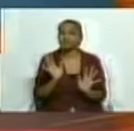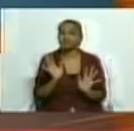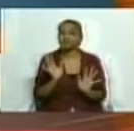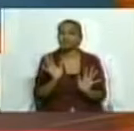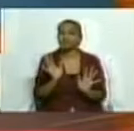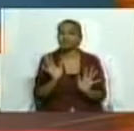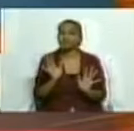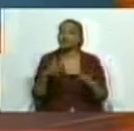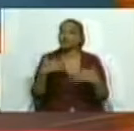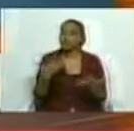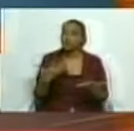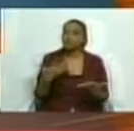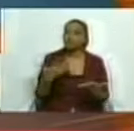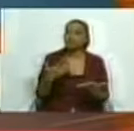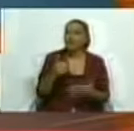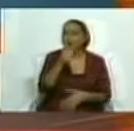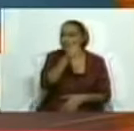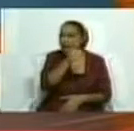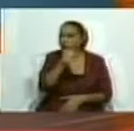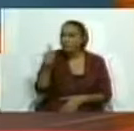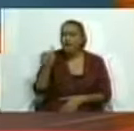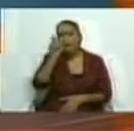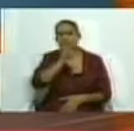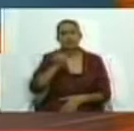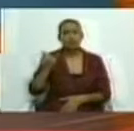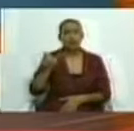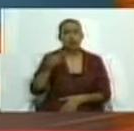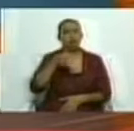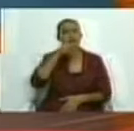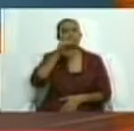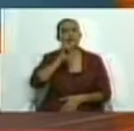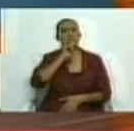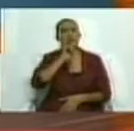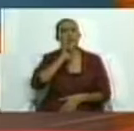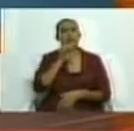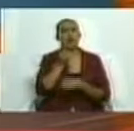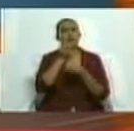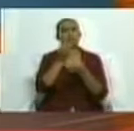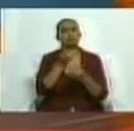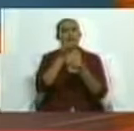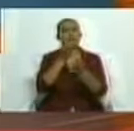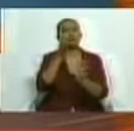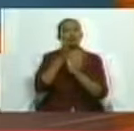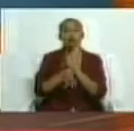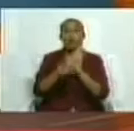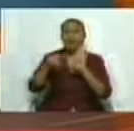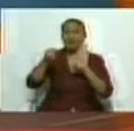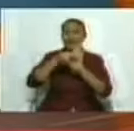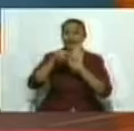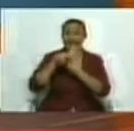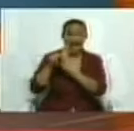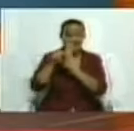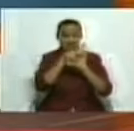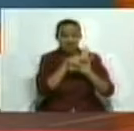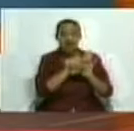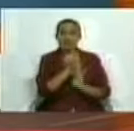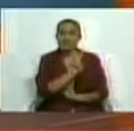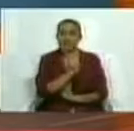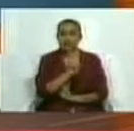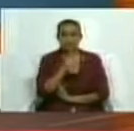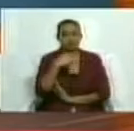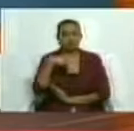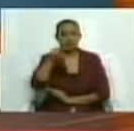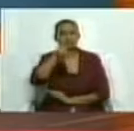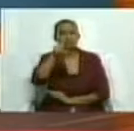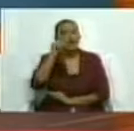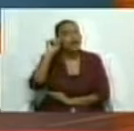cada uno de algún Vocero hablando negativamente de Venezuela yo le recuerdo esta cifra yo le recuerdo